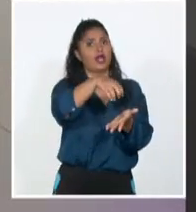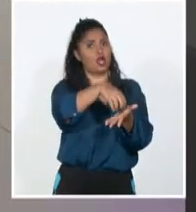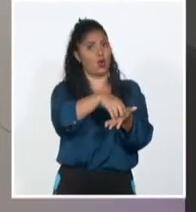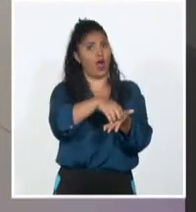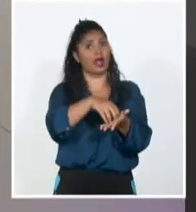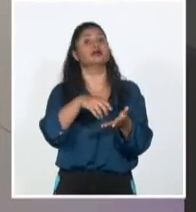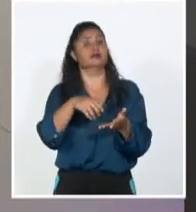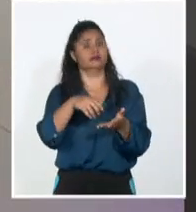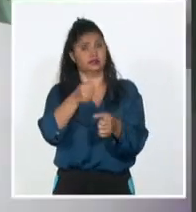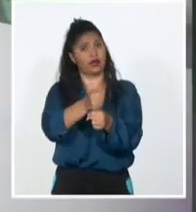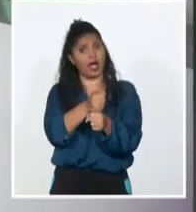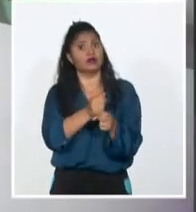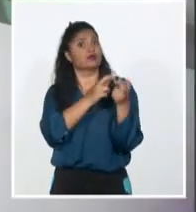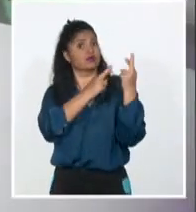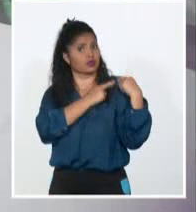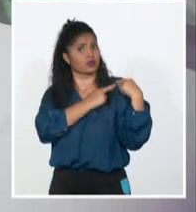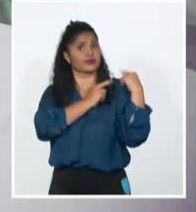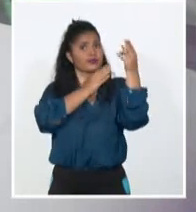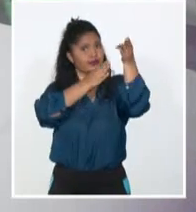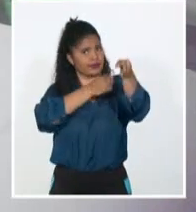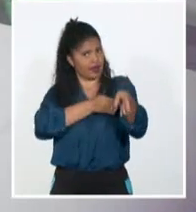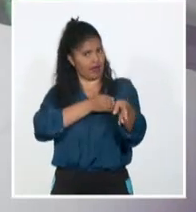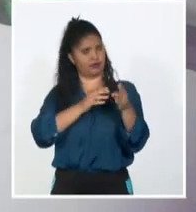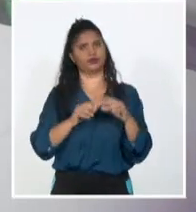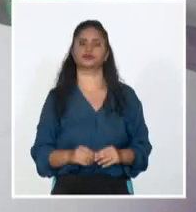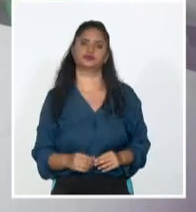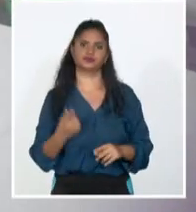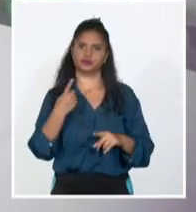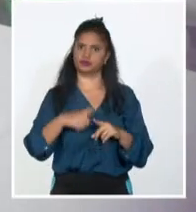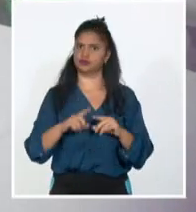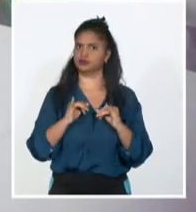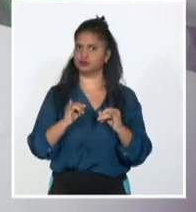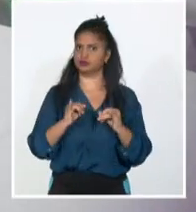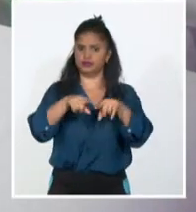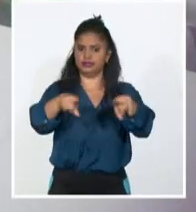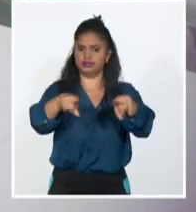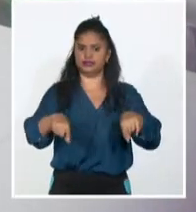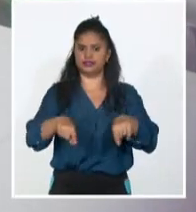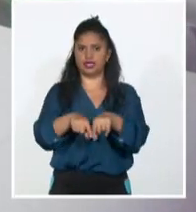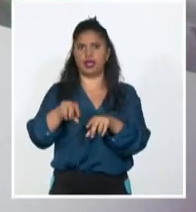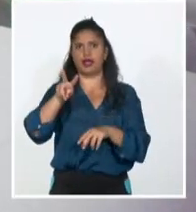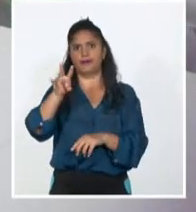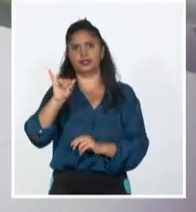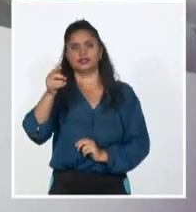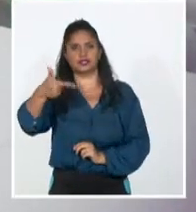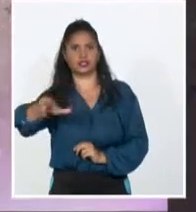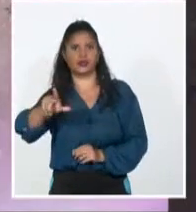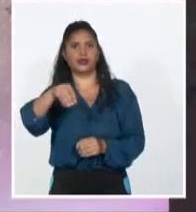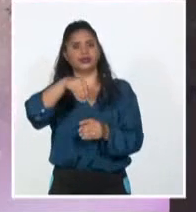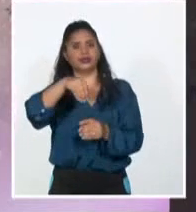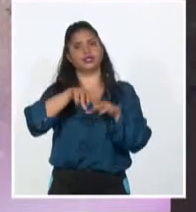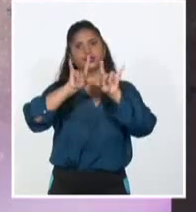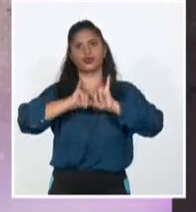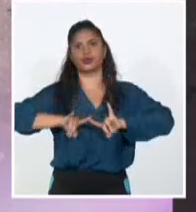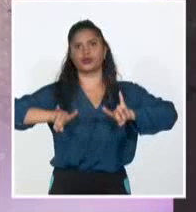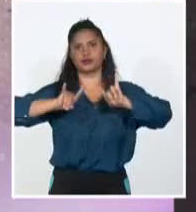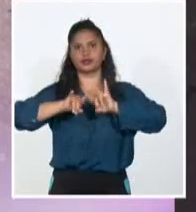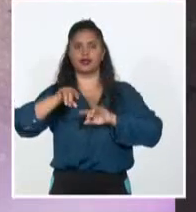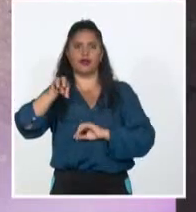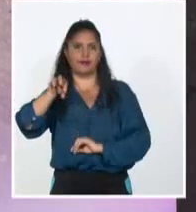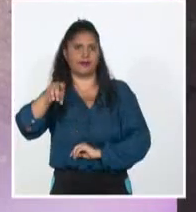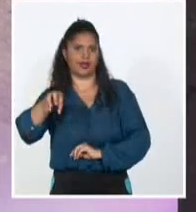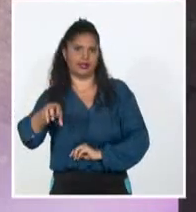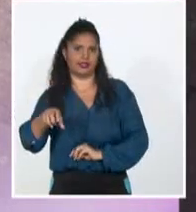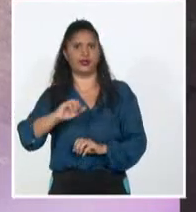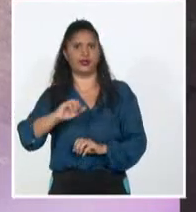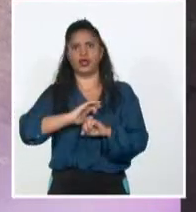sobre las labores que acometen en la Plaza 26 de Julio, ubicada en la Universidad de Pinar del Río Hermano Saiz Montes de Oca, un lugar